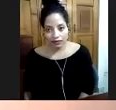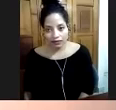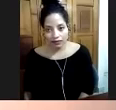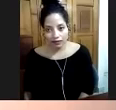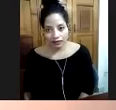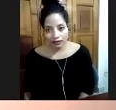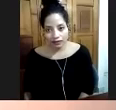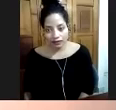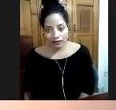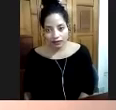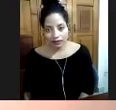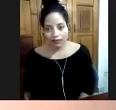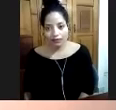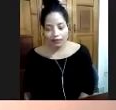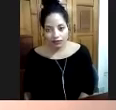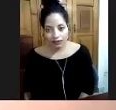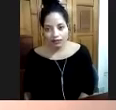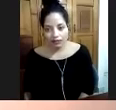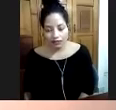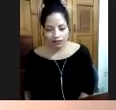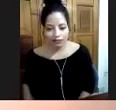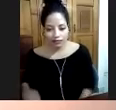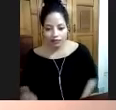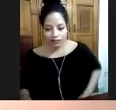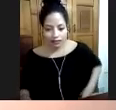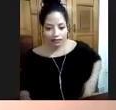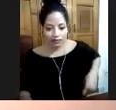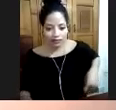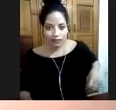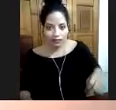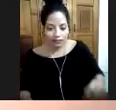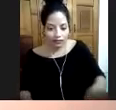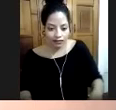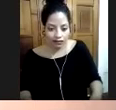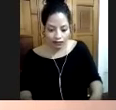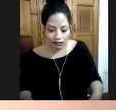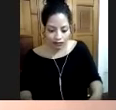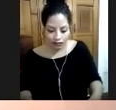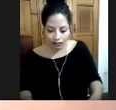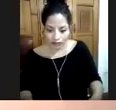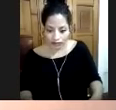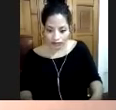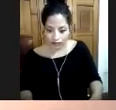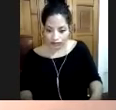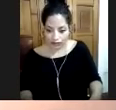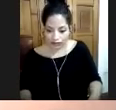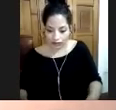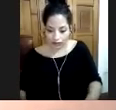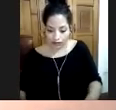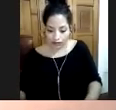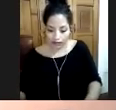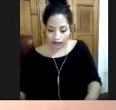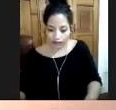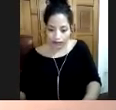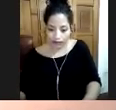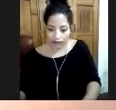fuera, ¿cuál va a ser el mayor problema? Que todos estos estudiantes que no tuvieron la capacidad de